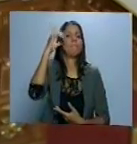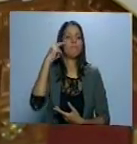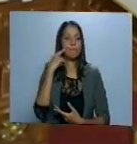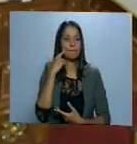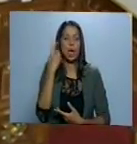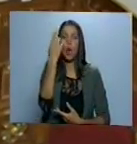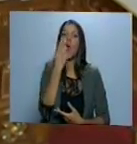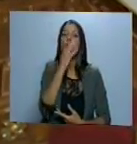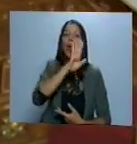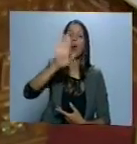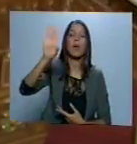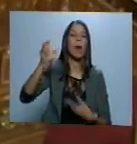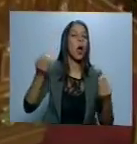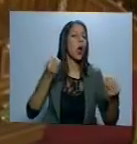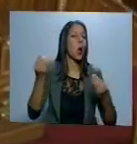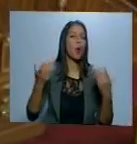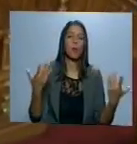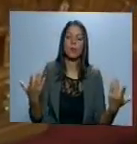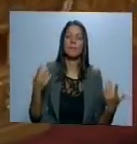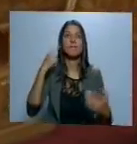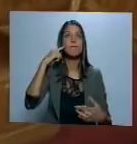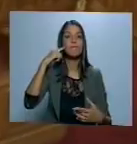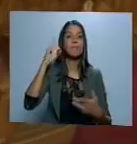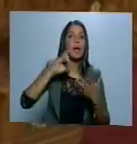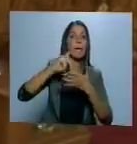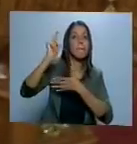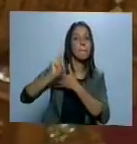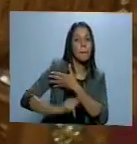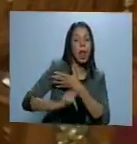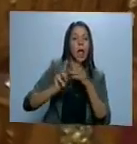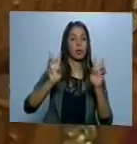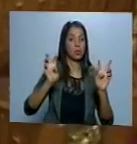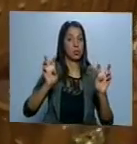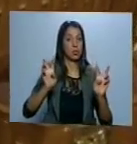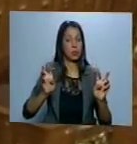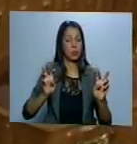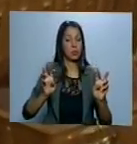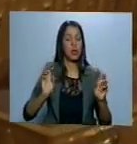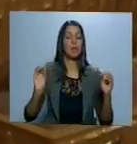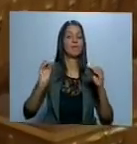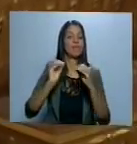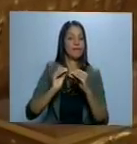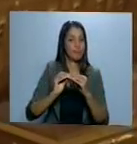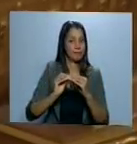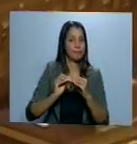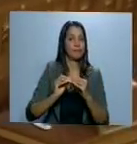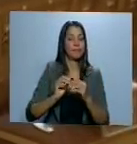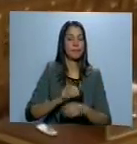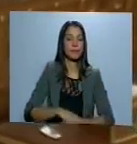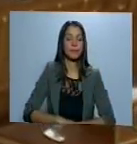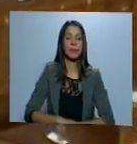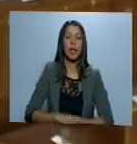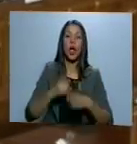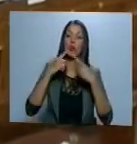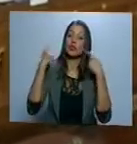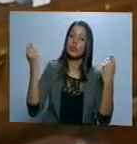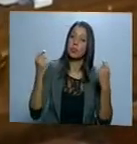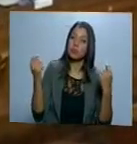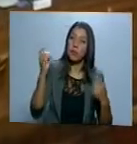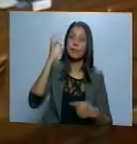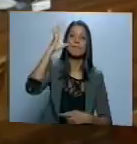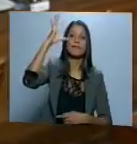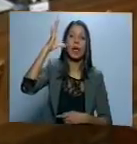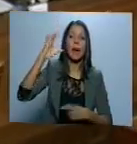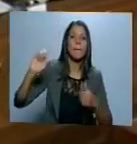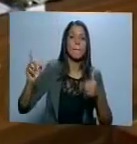del acto de juramentación ante la Asamblea Nacional Constituyente que se ajusten a esta circunstancia. Decreta,